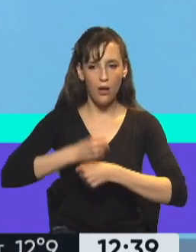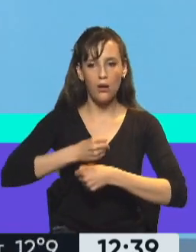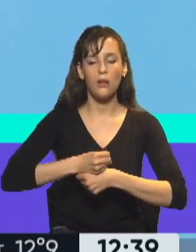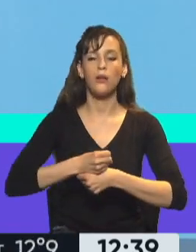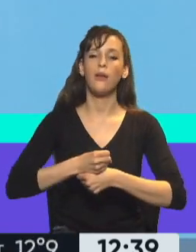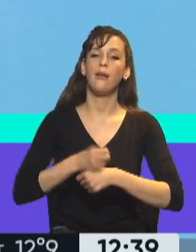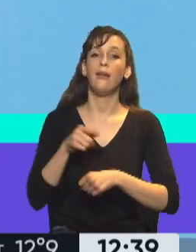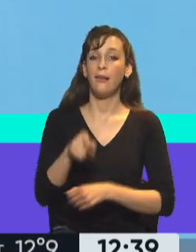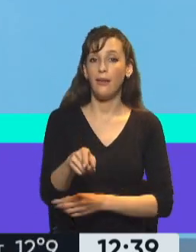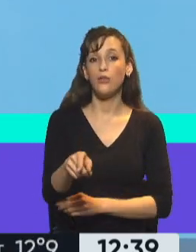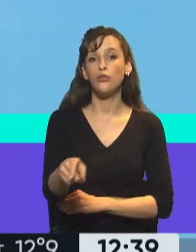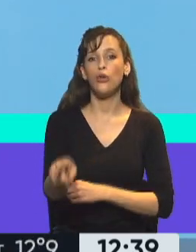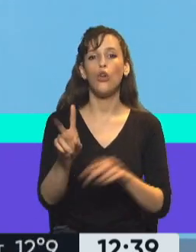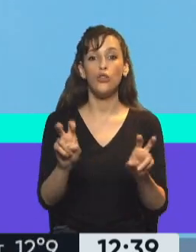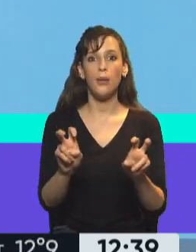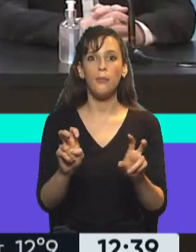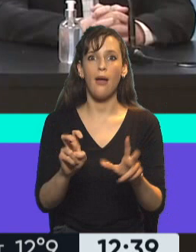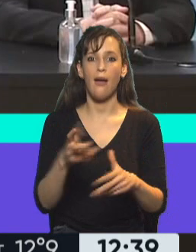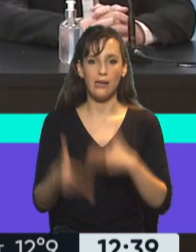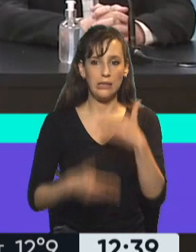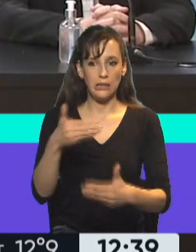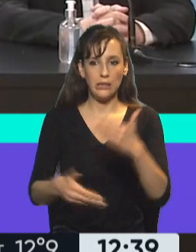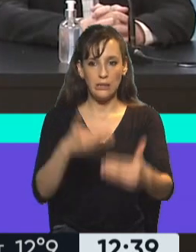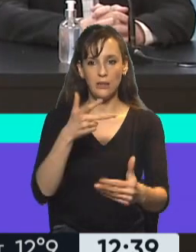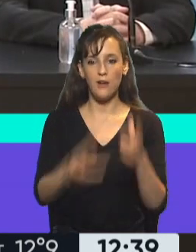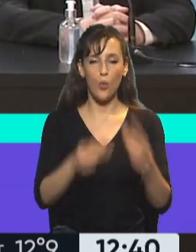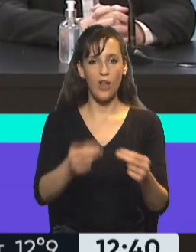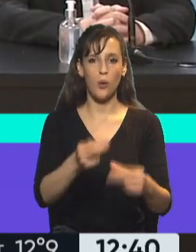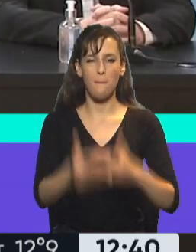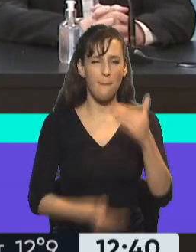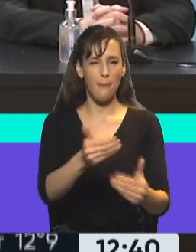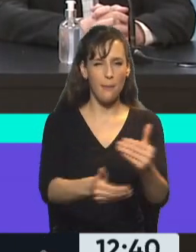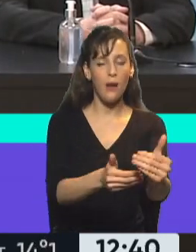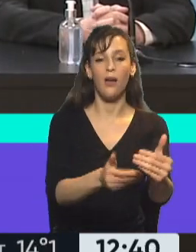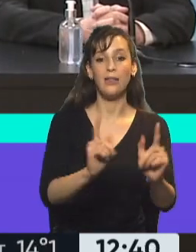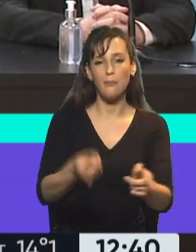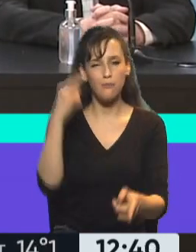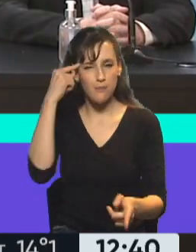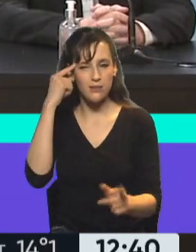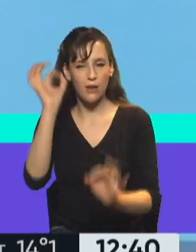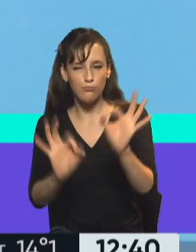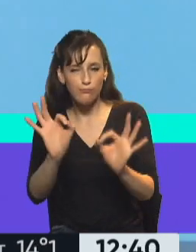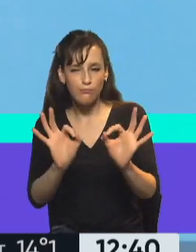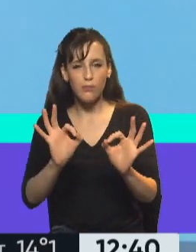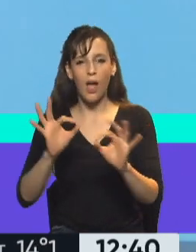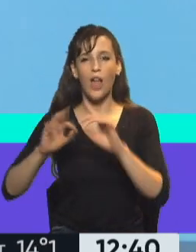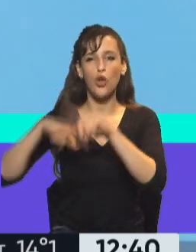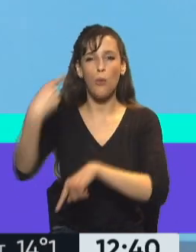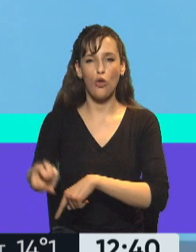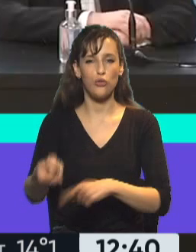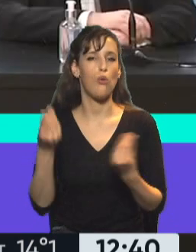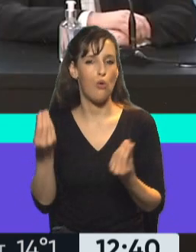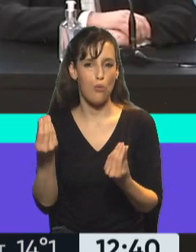significa acelerar la vacunación en 2021 y ya pensar en la estrategia 2022. En